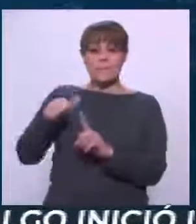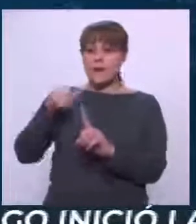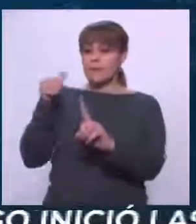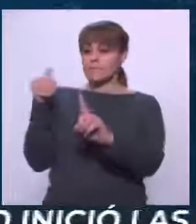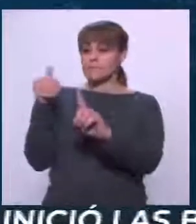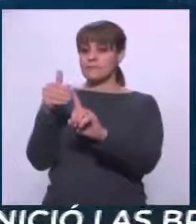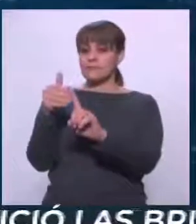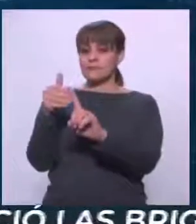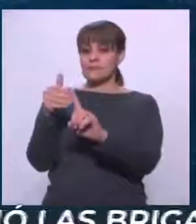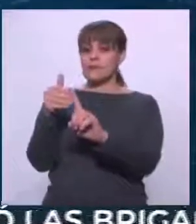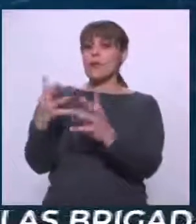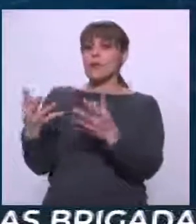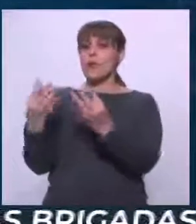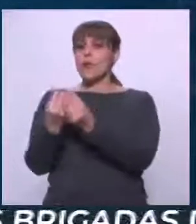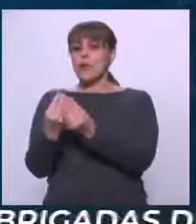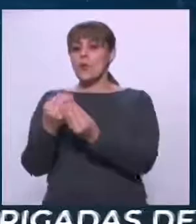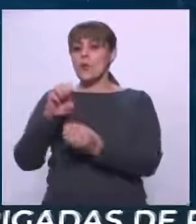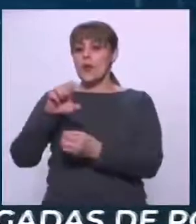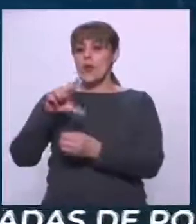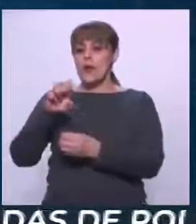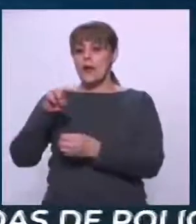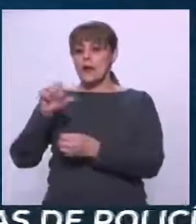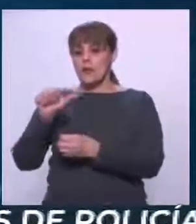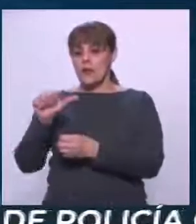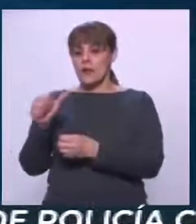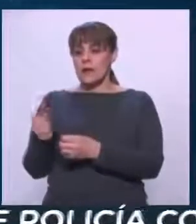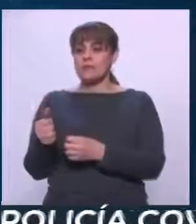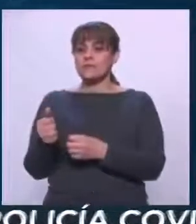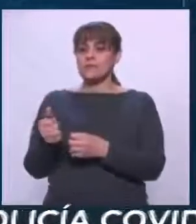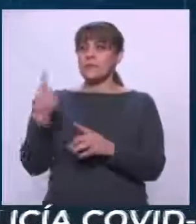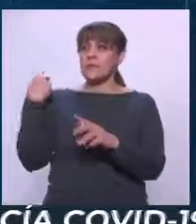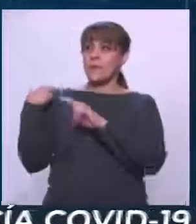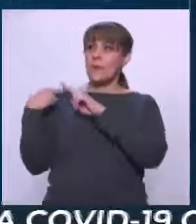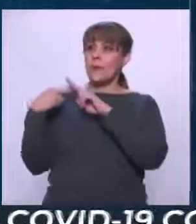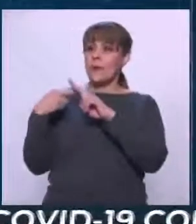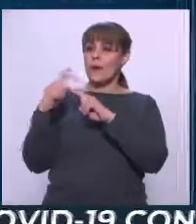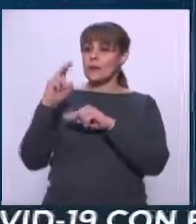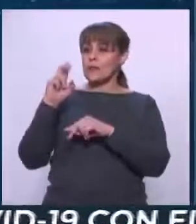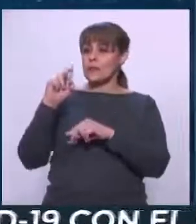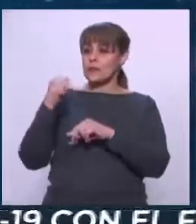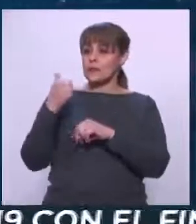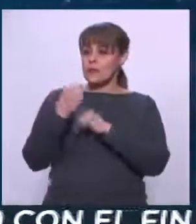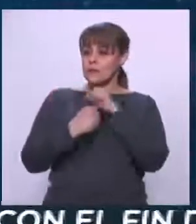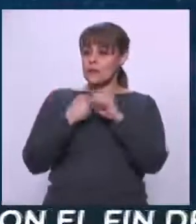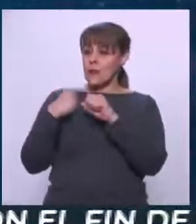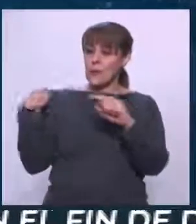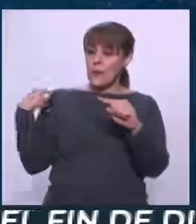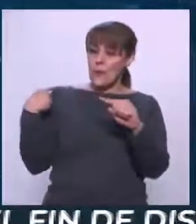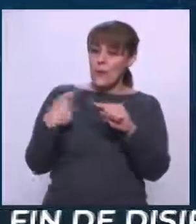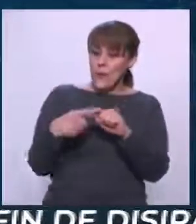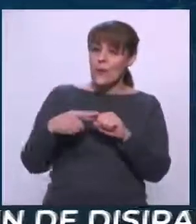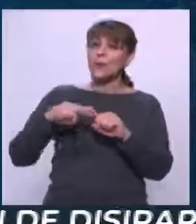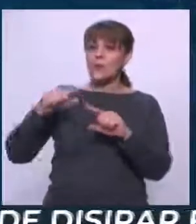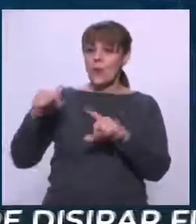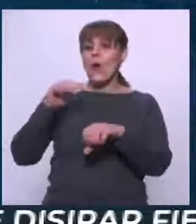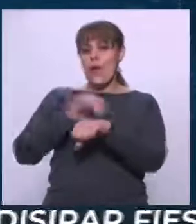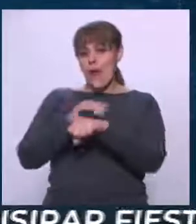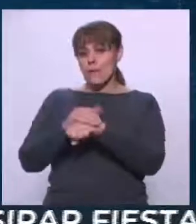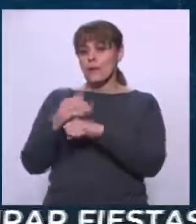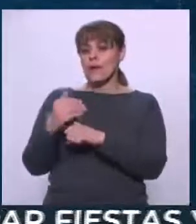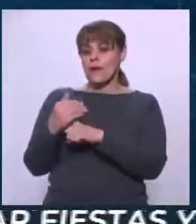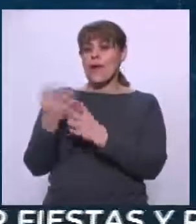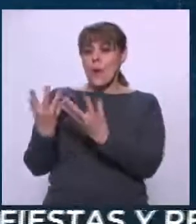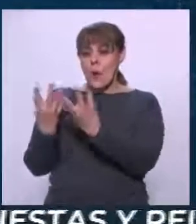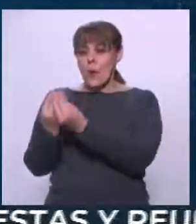como con Elena, desde hace 36 años tuve la fortuna de volverme amiga de doña